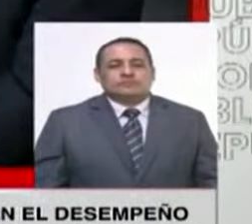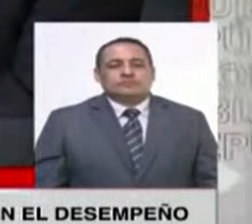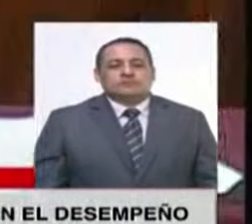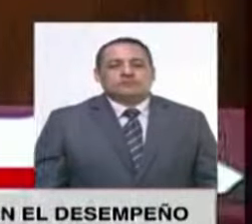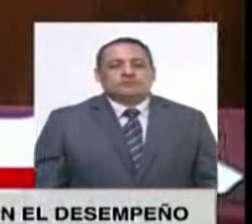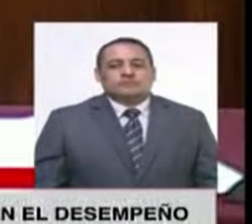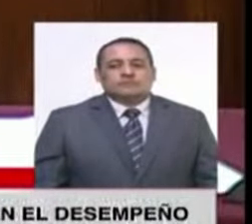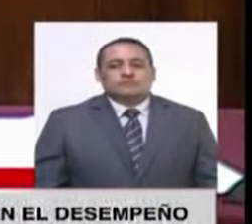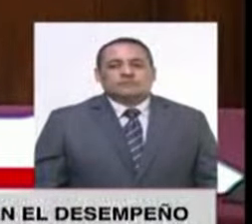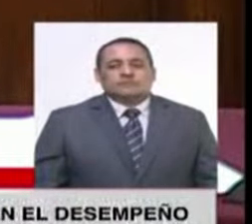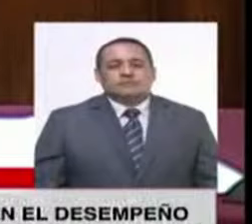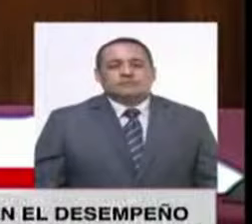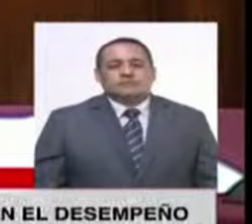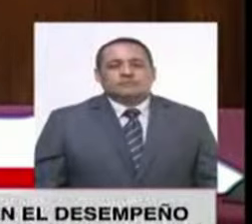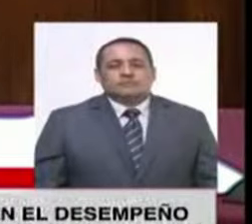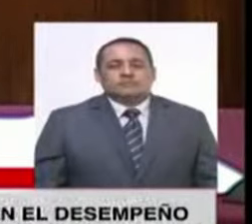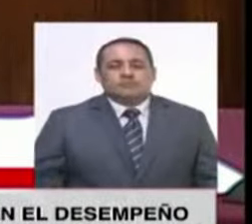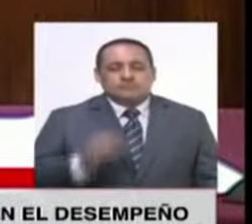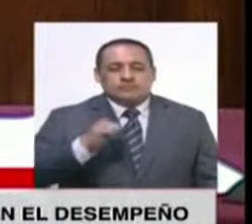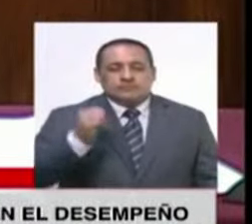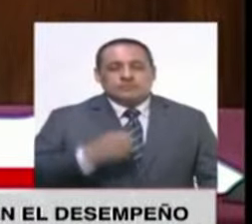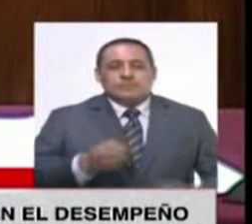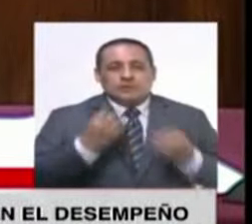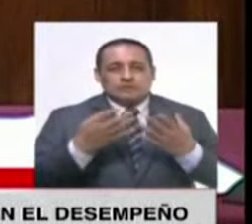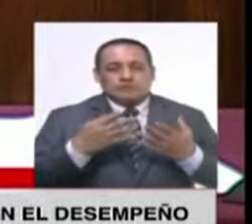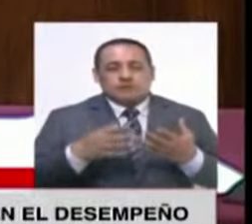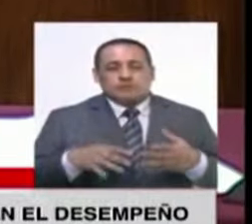Sí, congresista Pasión Dávila.